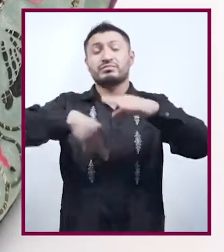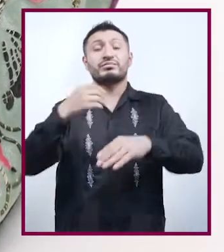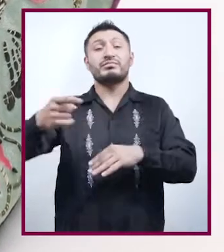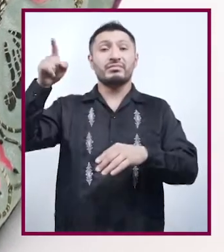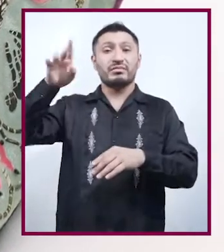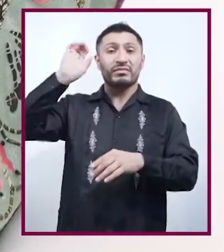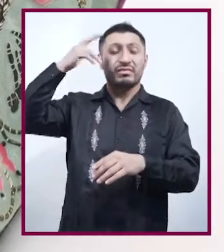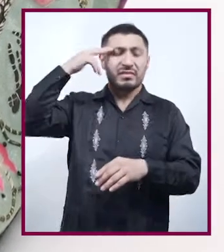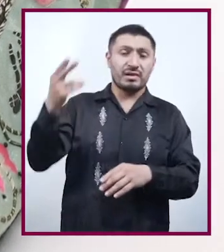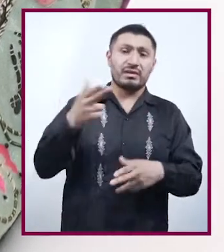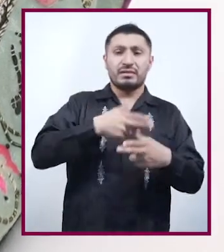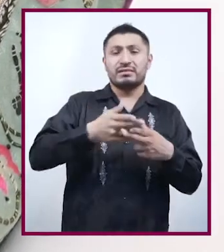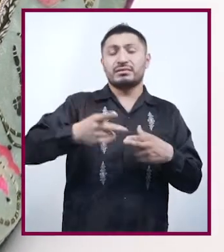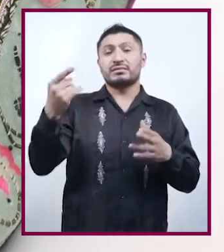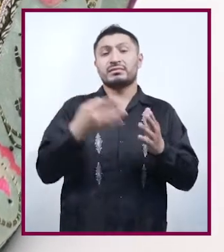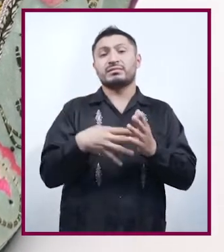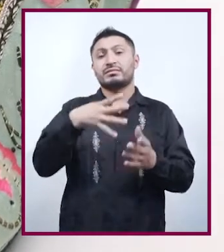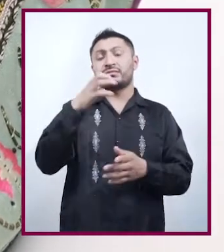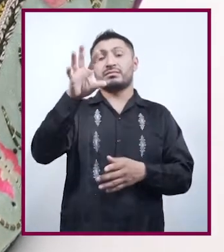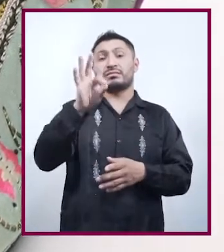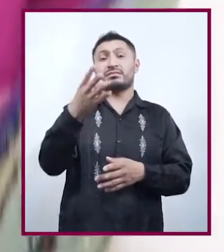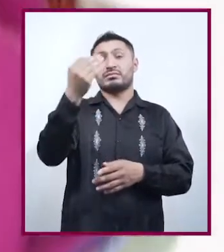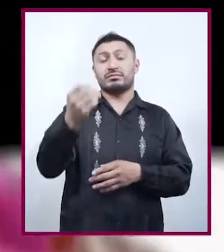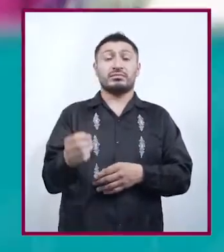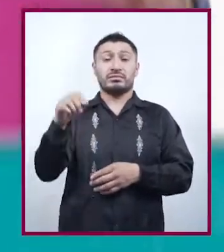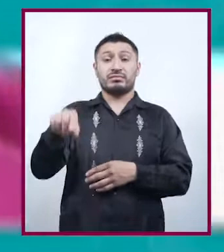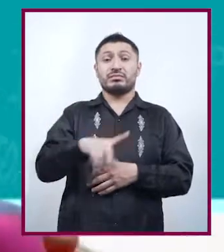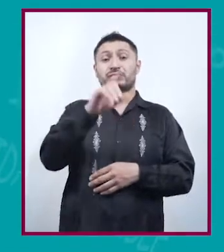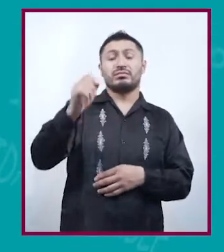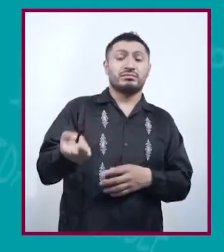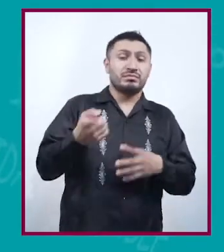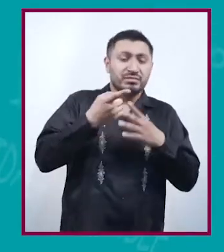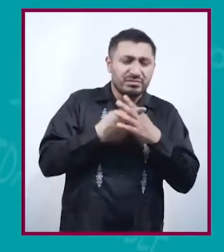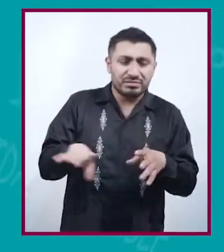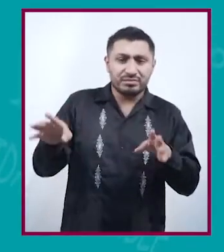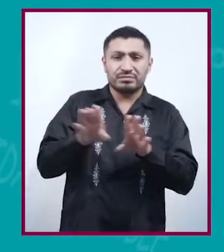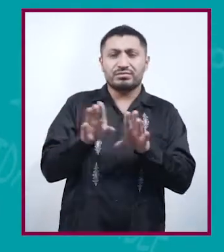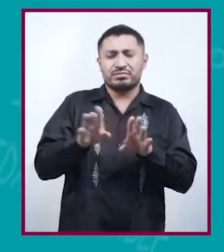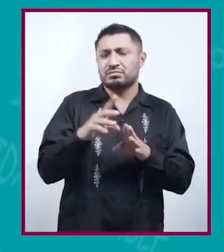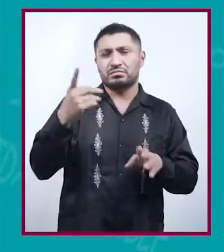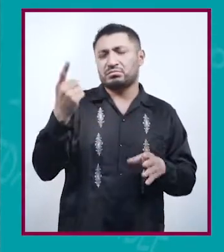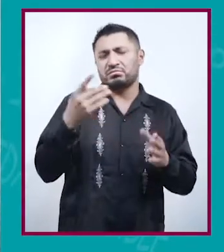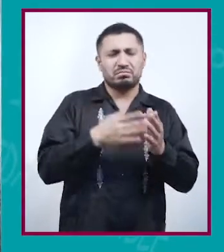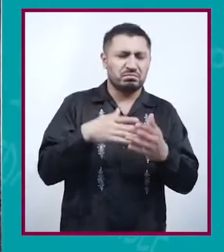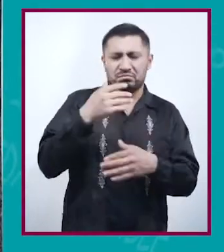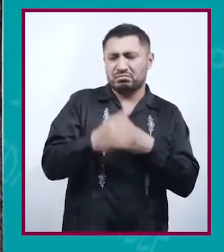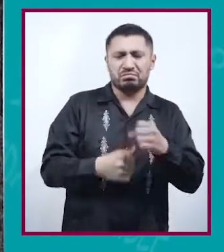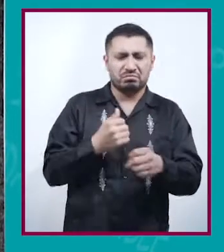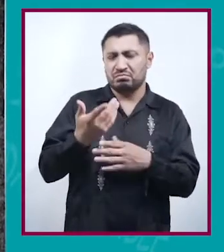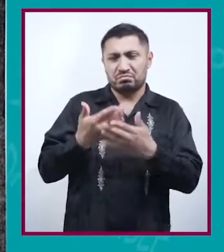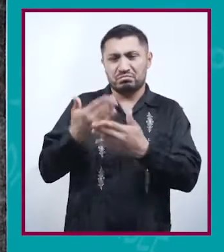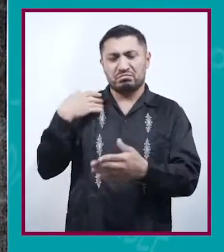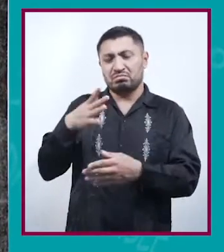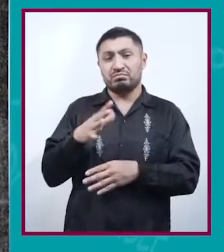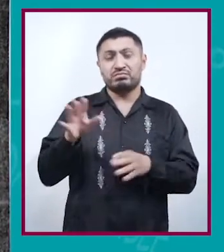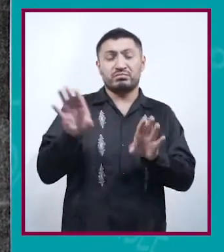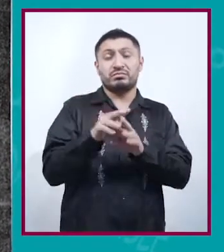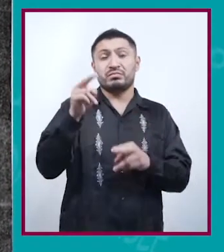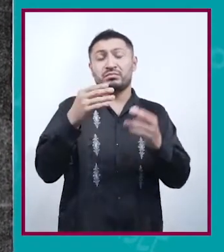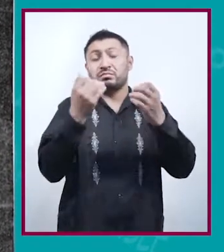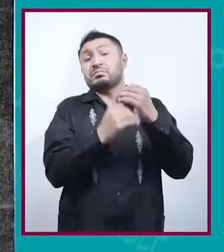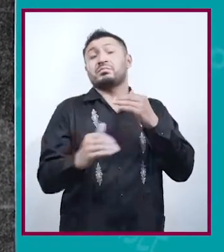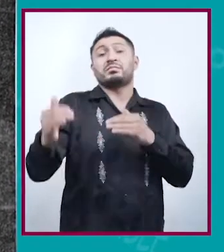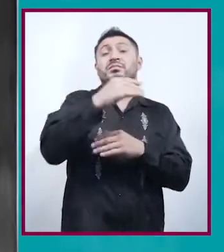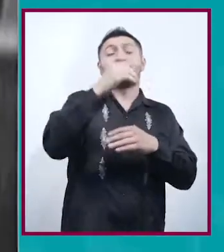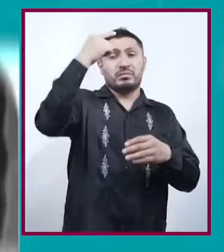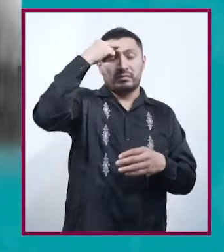una práctica que se usó hasta 1949 y que al mero principio, hará unos 1000 años, fue propiciada por la clase